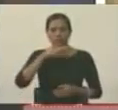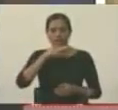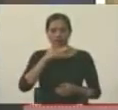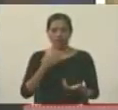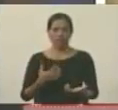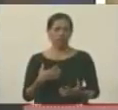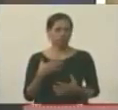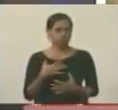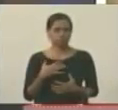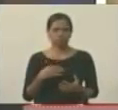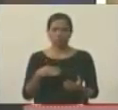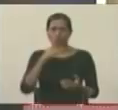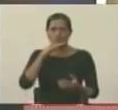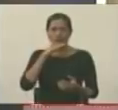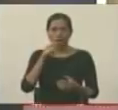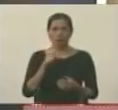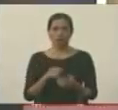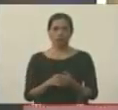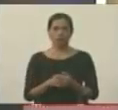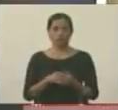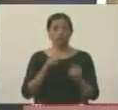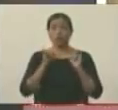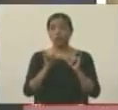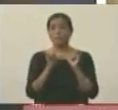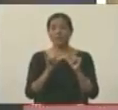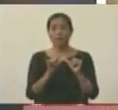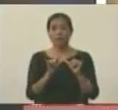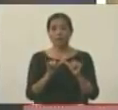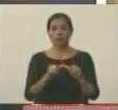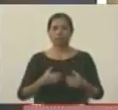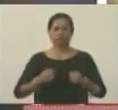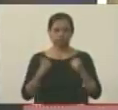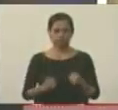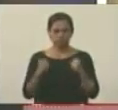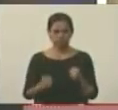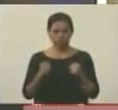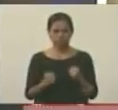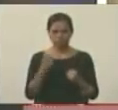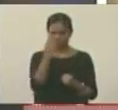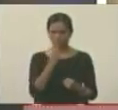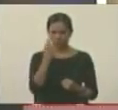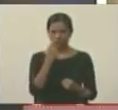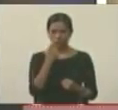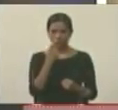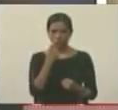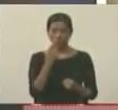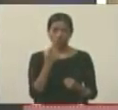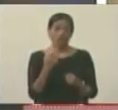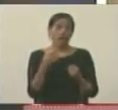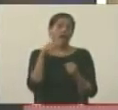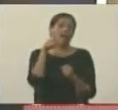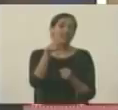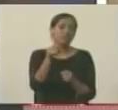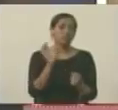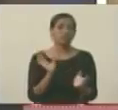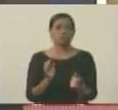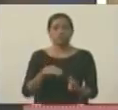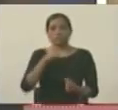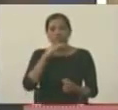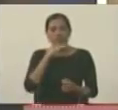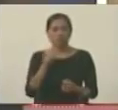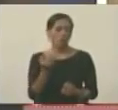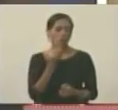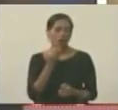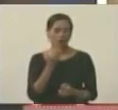rabieta con alguien y no es lo mismo una roble rabieta que garré yo agarré una rabieta con algo con